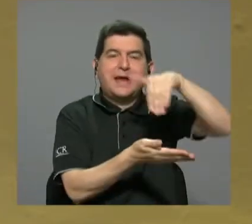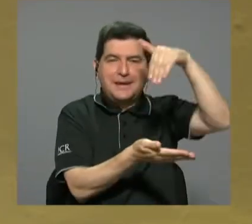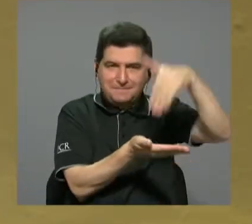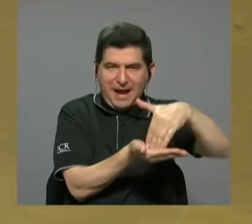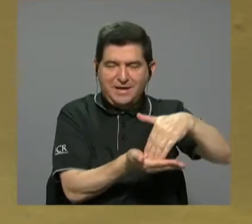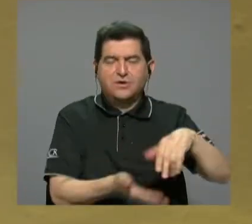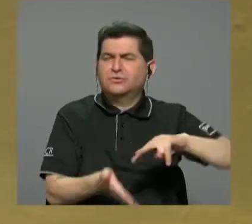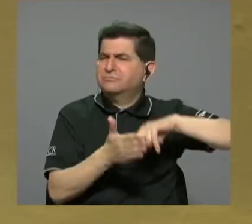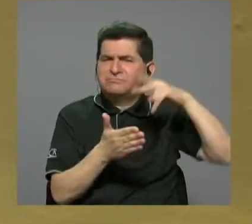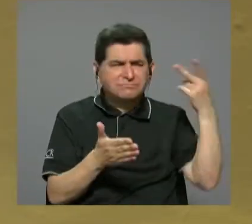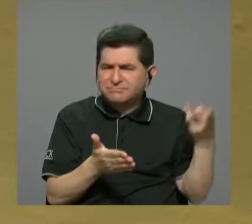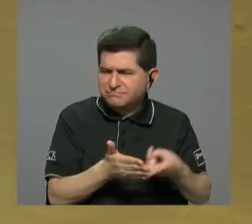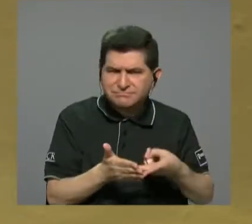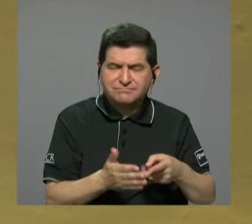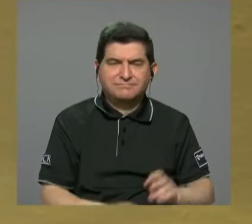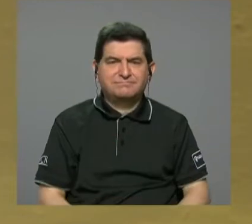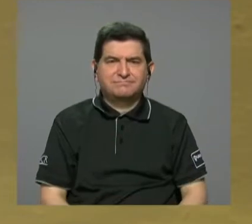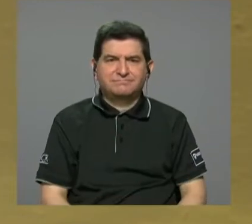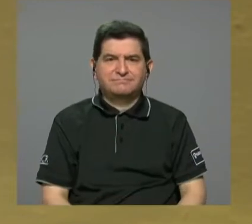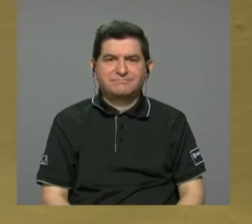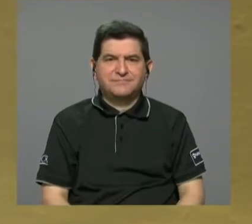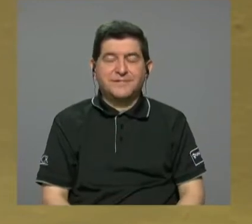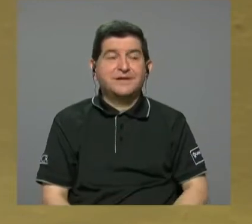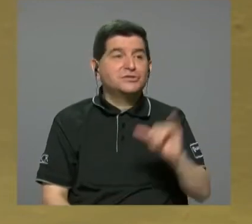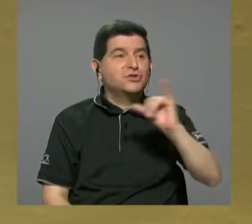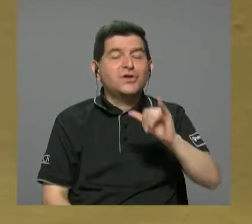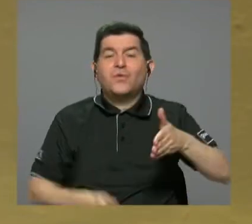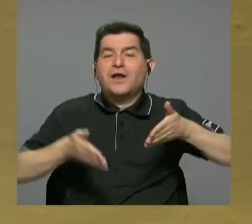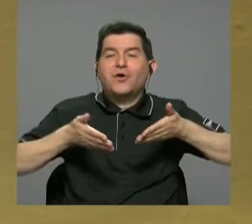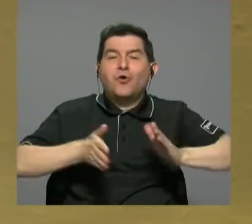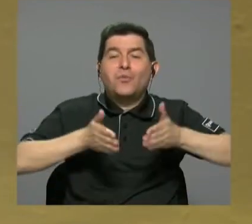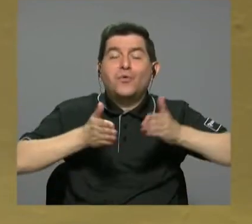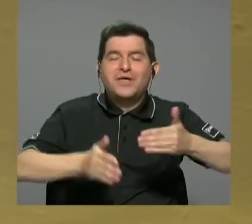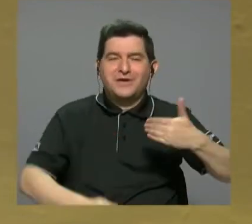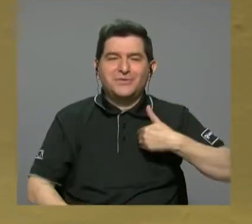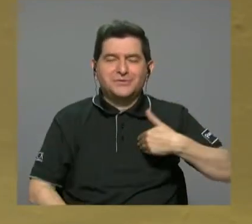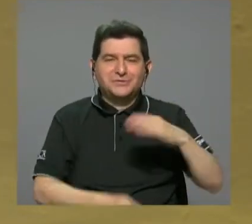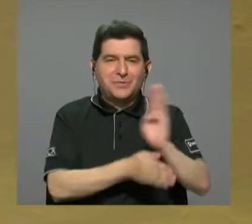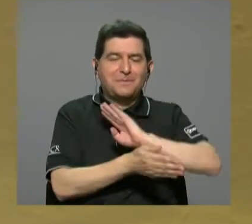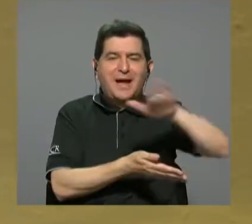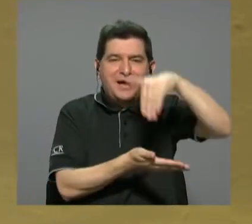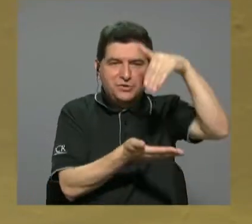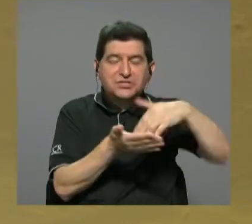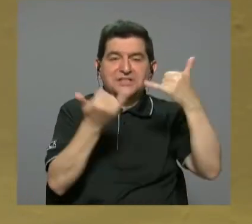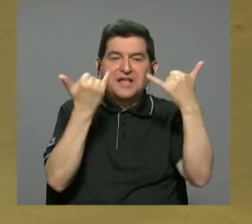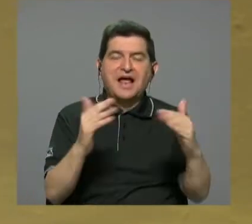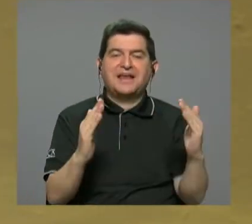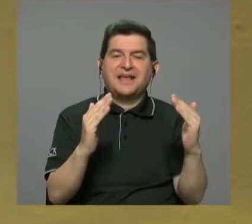otras palabras, son los hijitos del Banco Central que ya viven